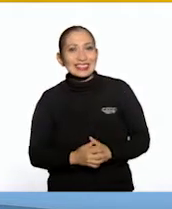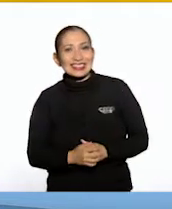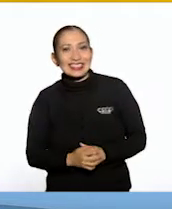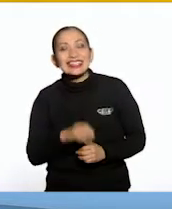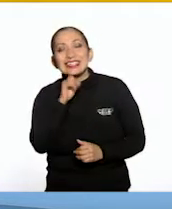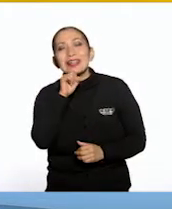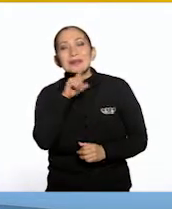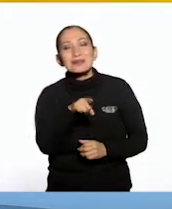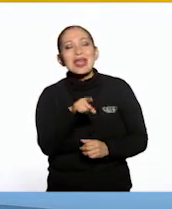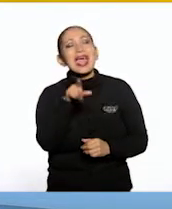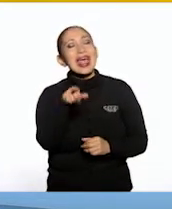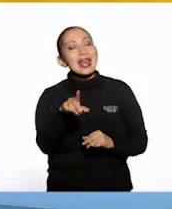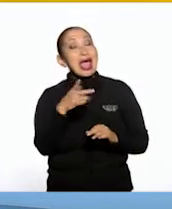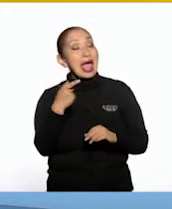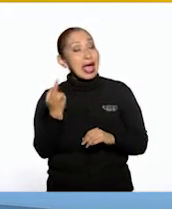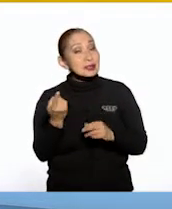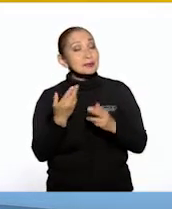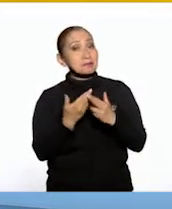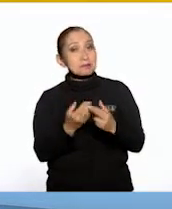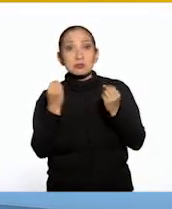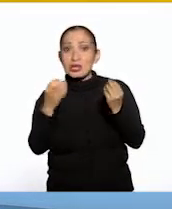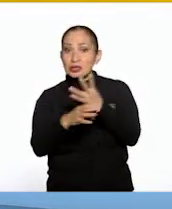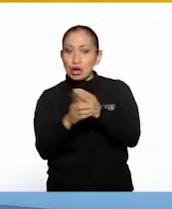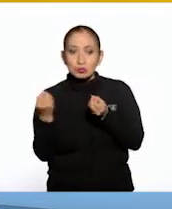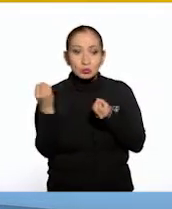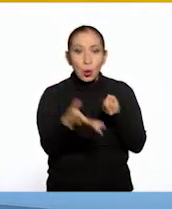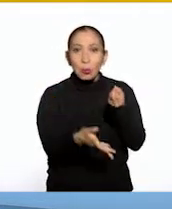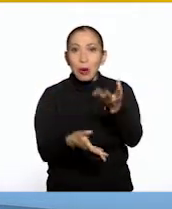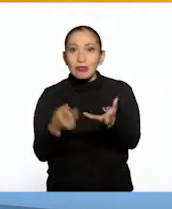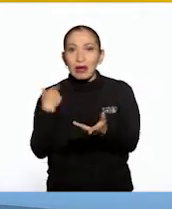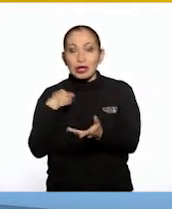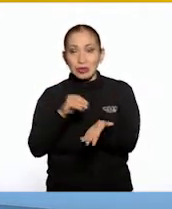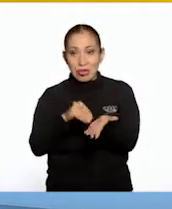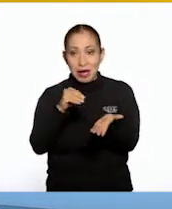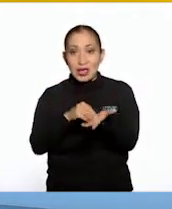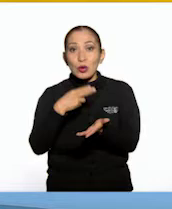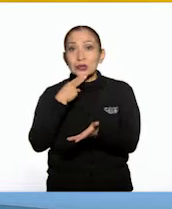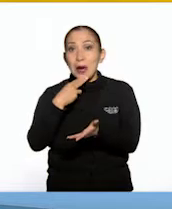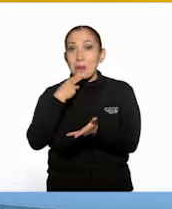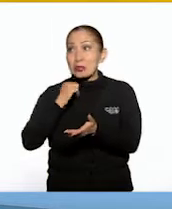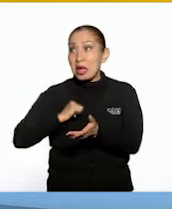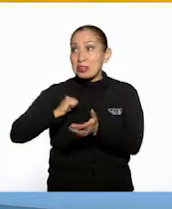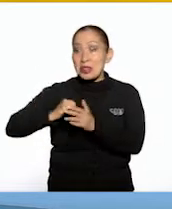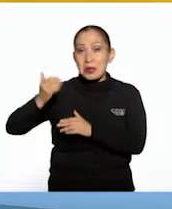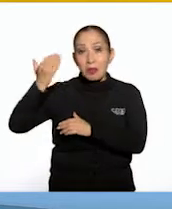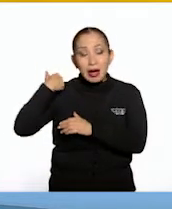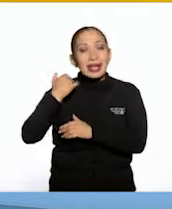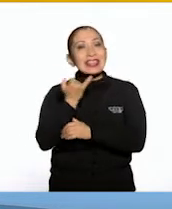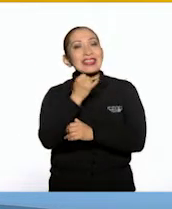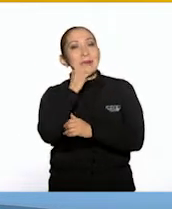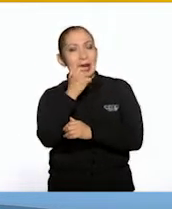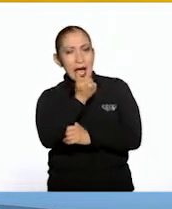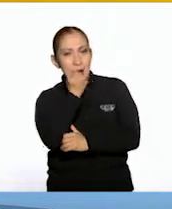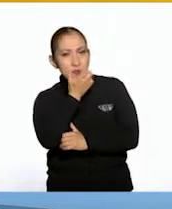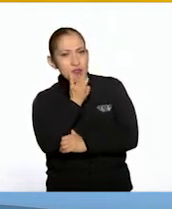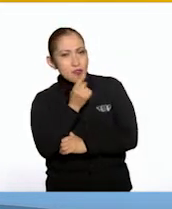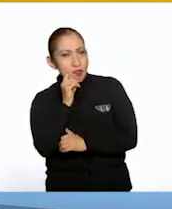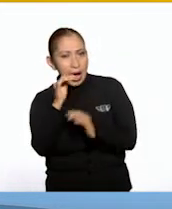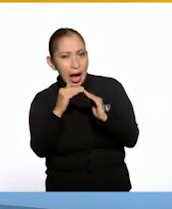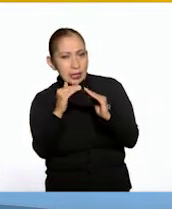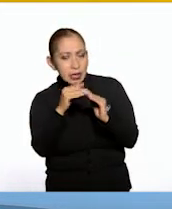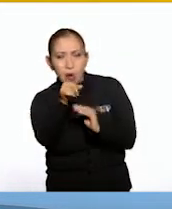Y definitivamente son muchas aportaciones las que conservamos desde la antigüedad. Además, alumnos y alumnas en